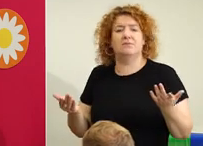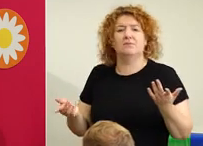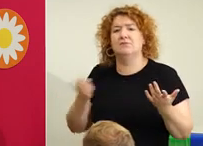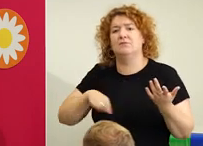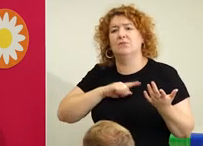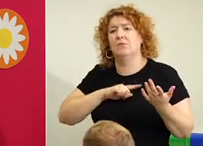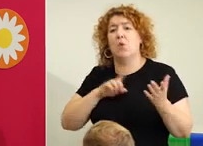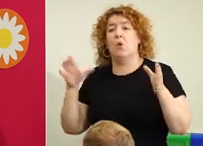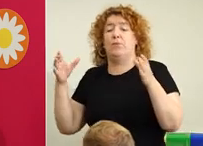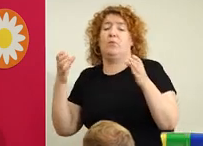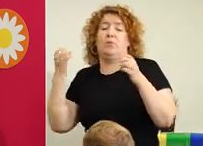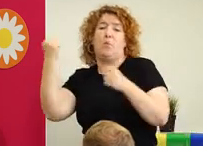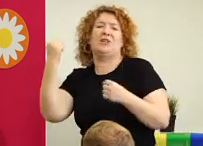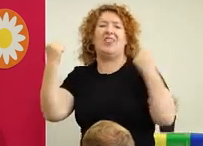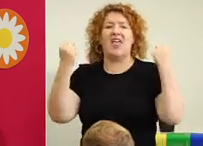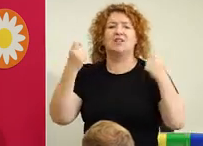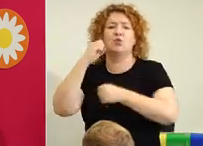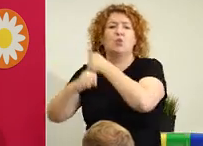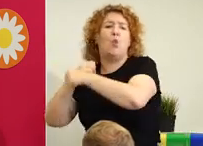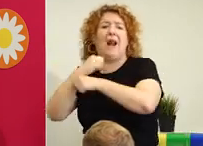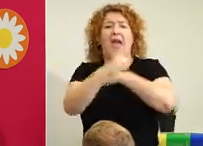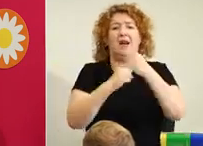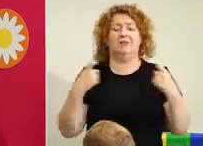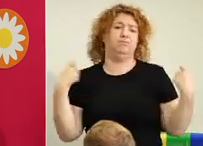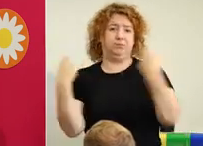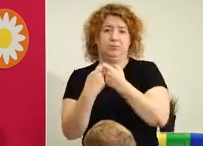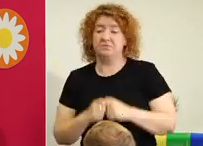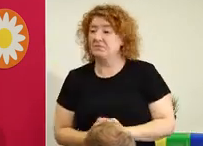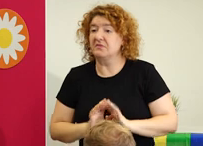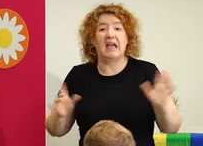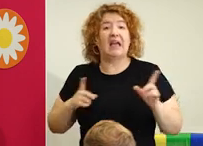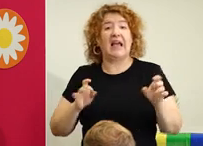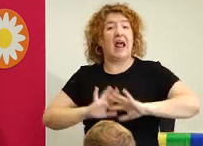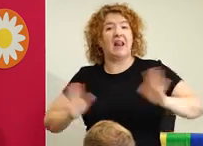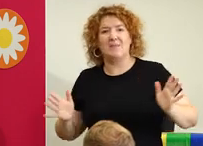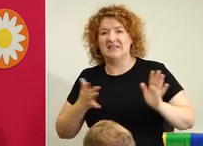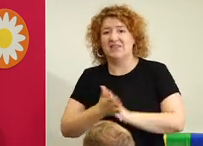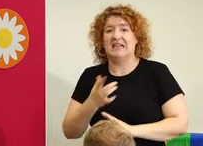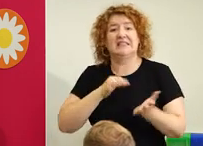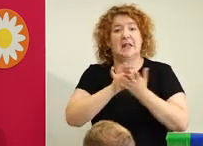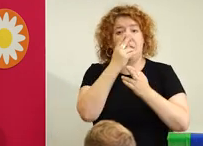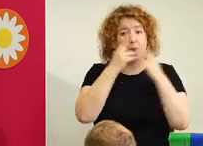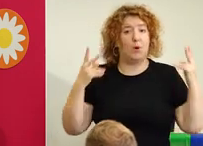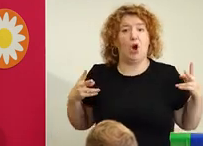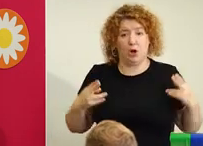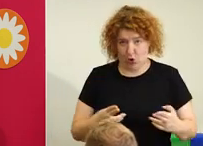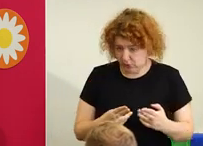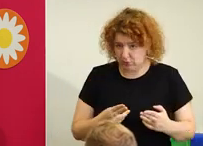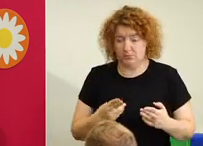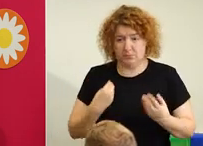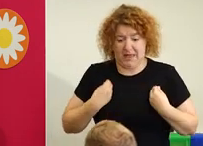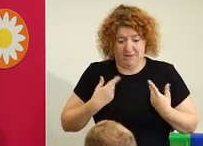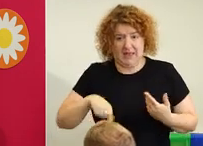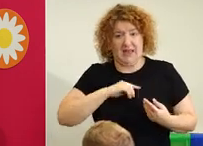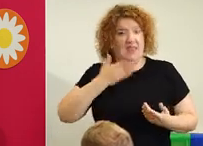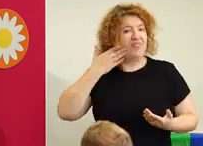directa entre potencias nucleares. Y os decía, la guerra nunca viene sola. La guerra viene con recortes en los servicios públicos que nos permiten vivir